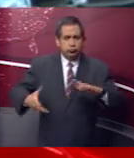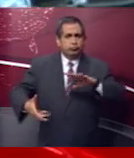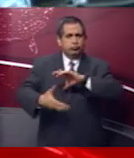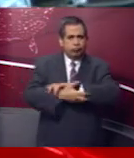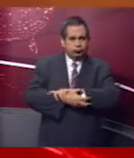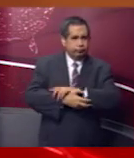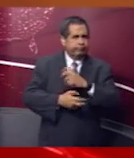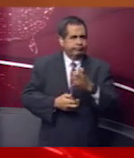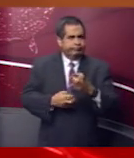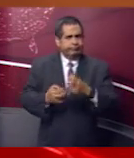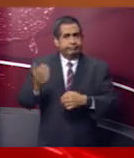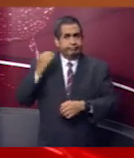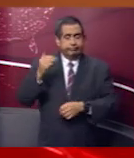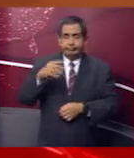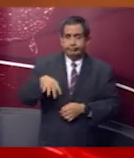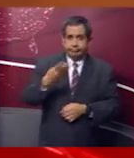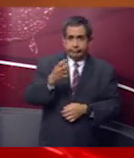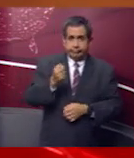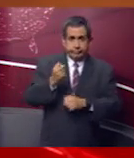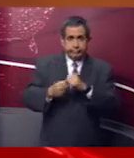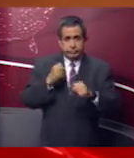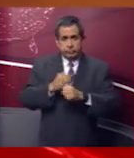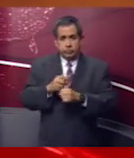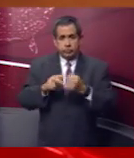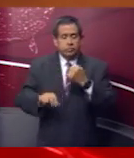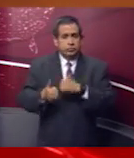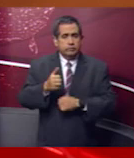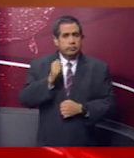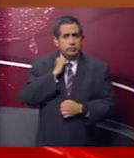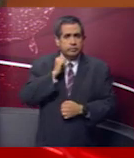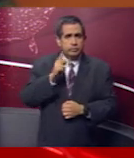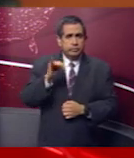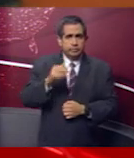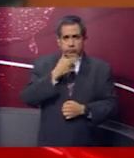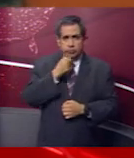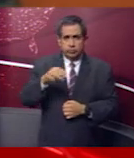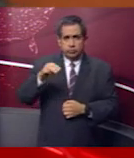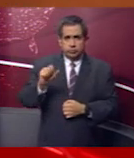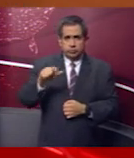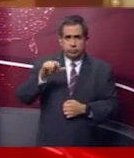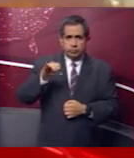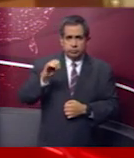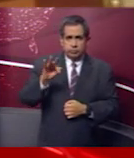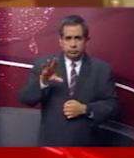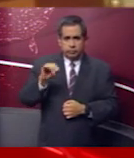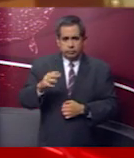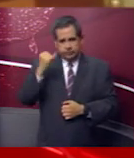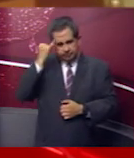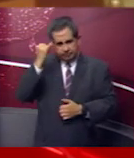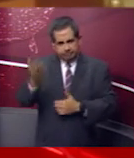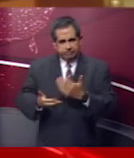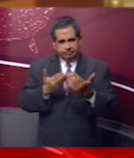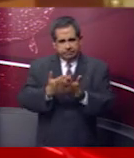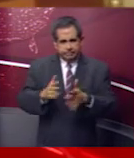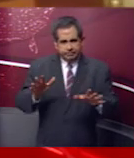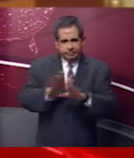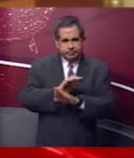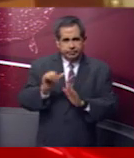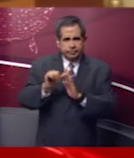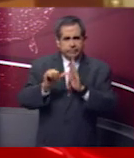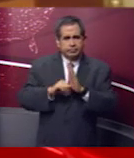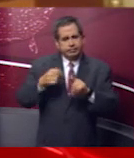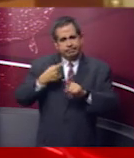el pasado 14 de septiembre de 2011, el entonces senador del PRI, Manlio Fabio Beltrones, presentó una iniciativa de reforma a diversos artículos